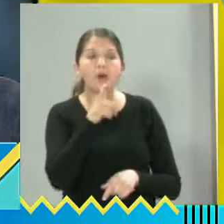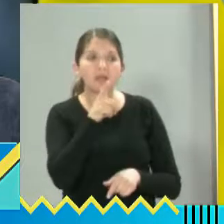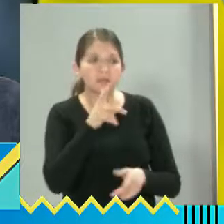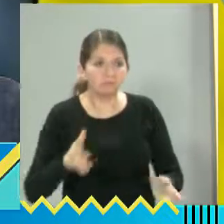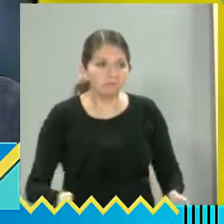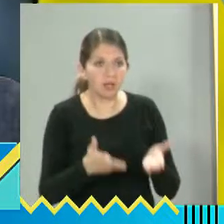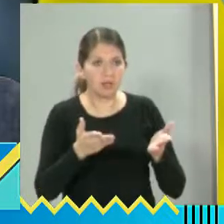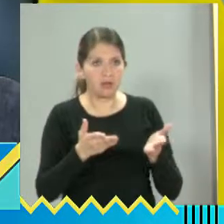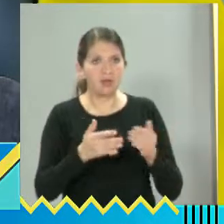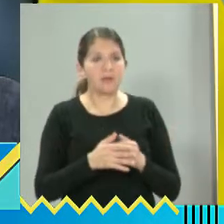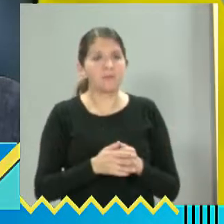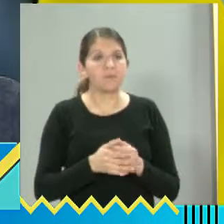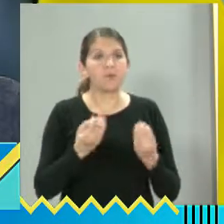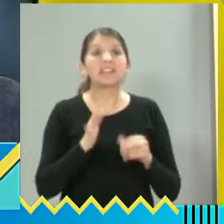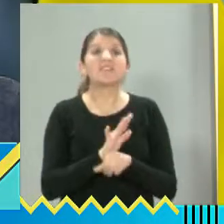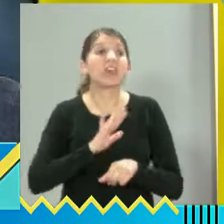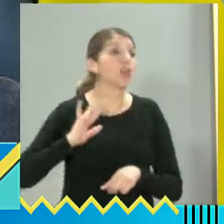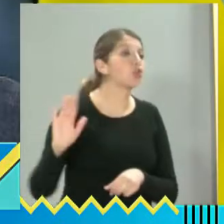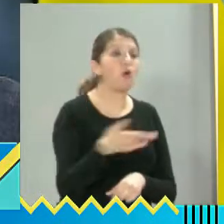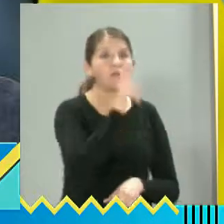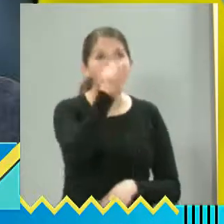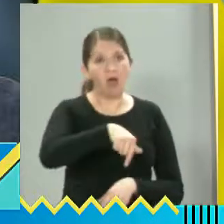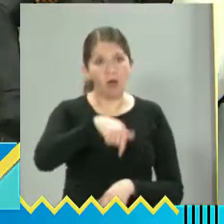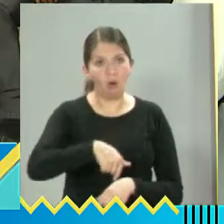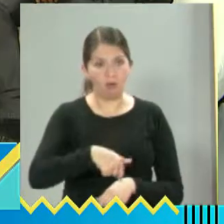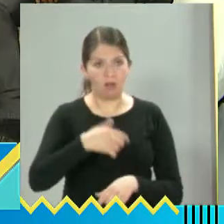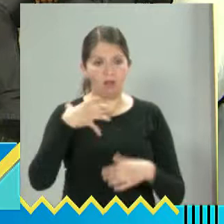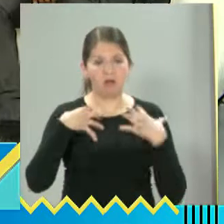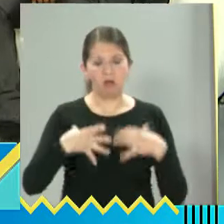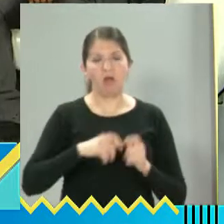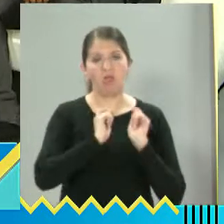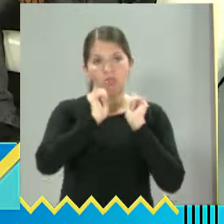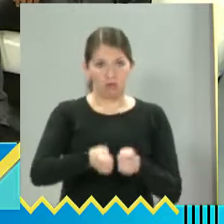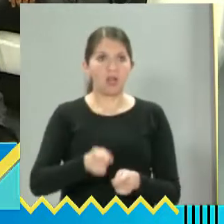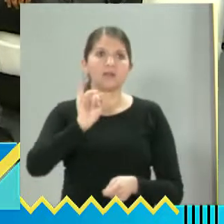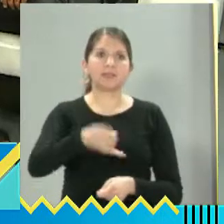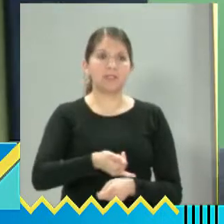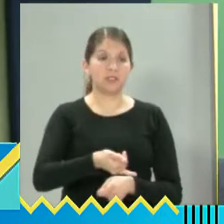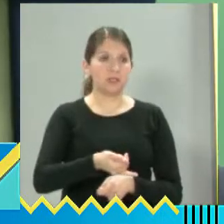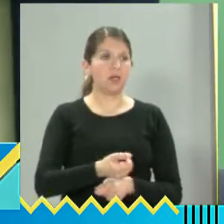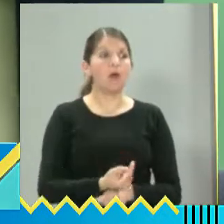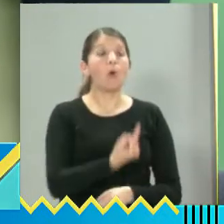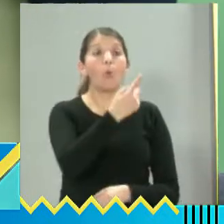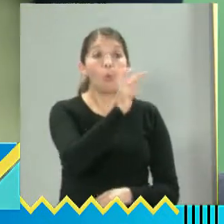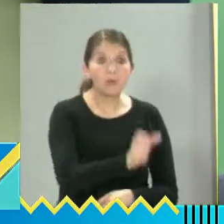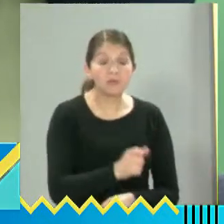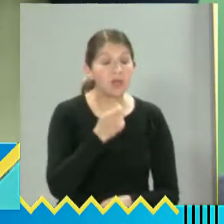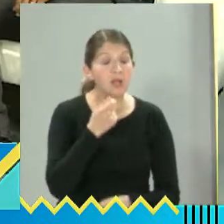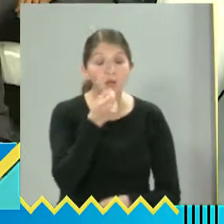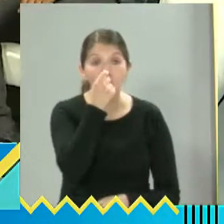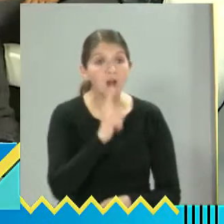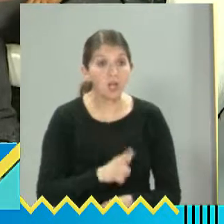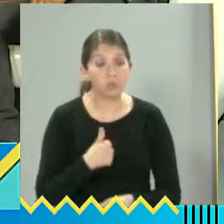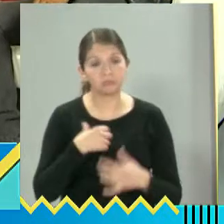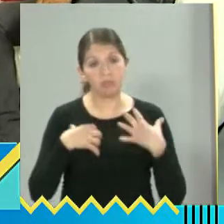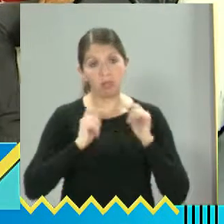¿Cuántos han ido a hacer el trámite para ¿Y podemos tener algún ejemplo de una política pública en relación a la economía que